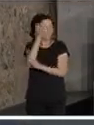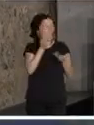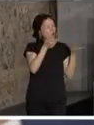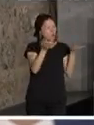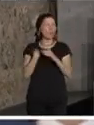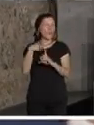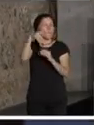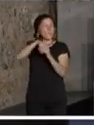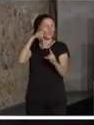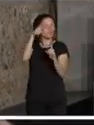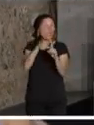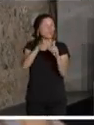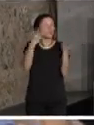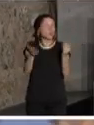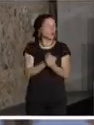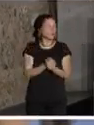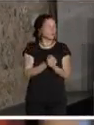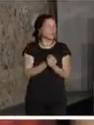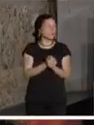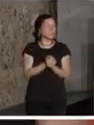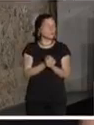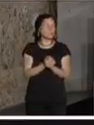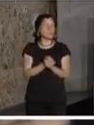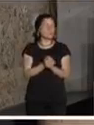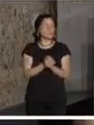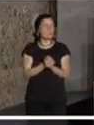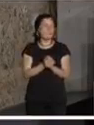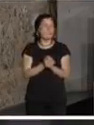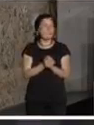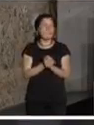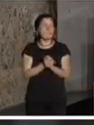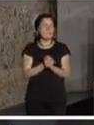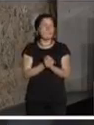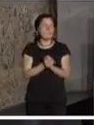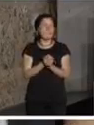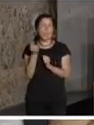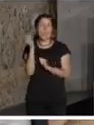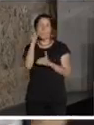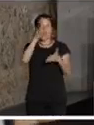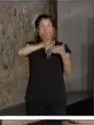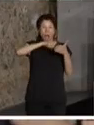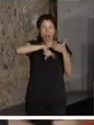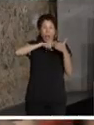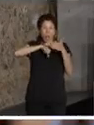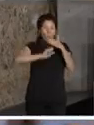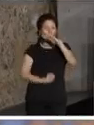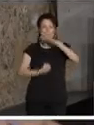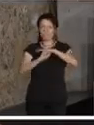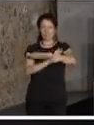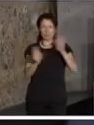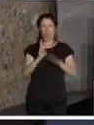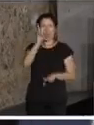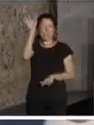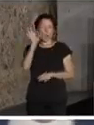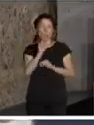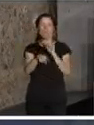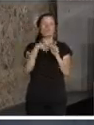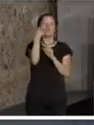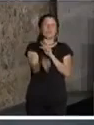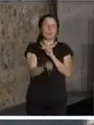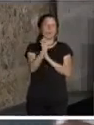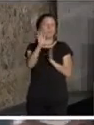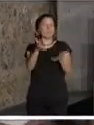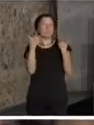y el voto Útil es el que ha puesto un tope al crecimiento de los precios de los alquileres un 2 y el que luego